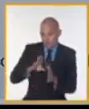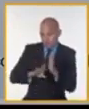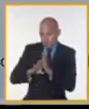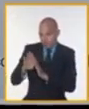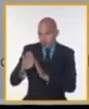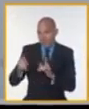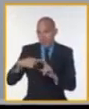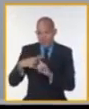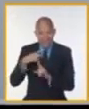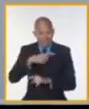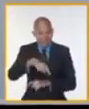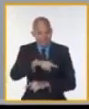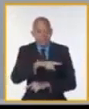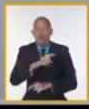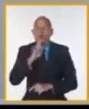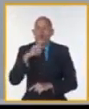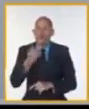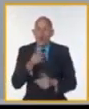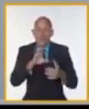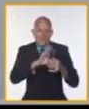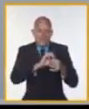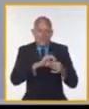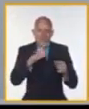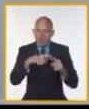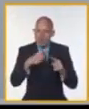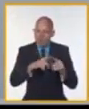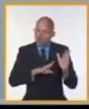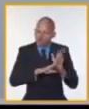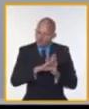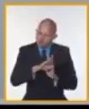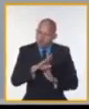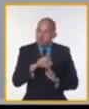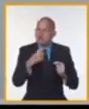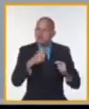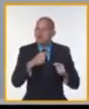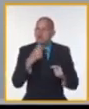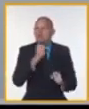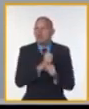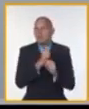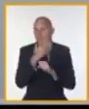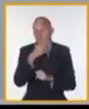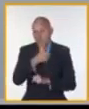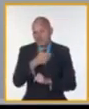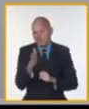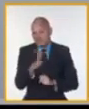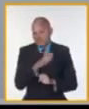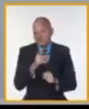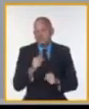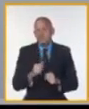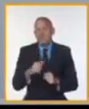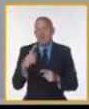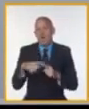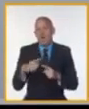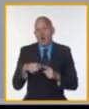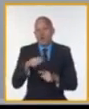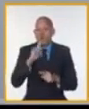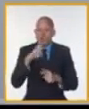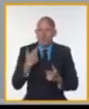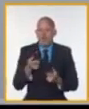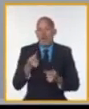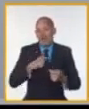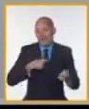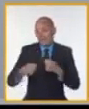estatal, la gestión estratégica para el desarrollo territorial, la transformación del funcionamiento de nuestra